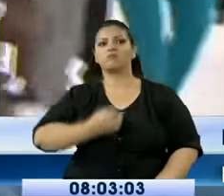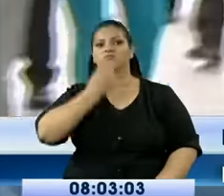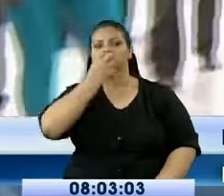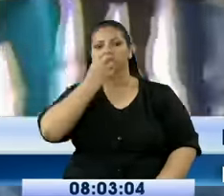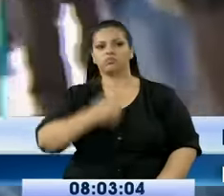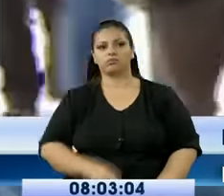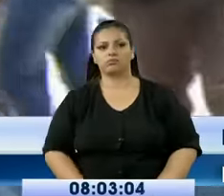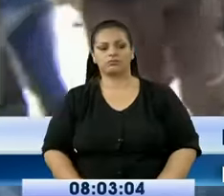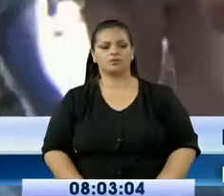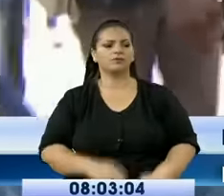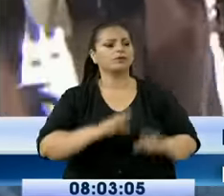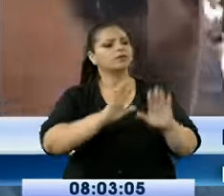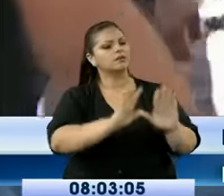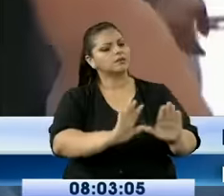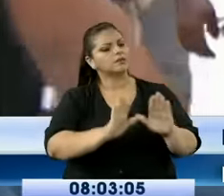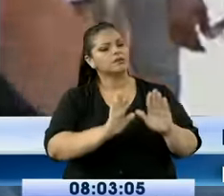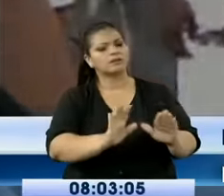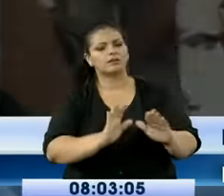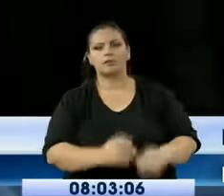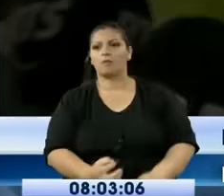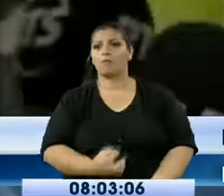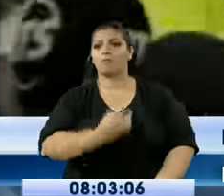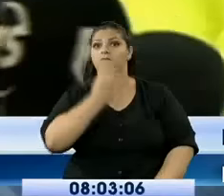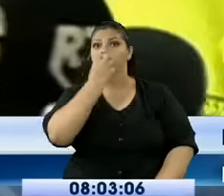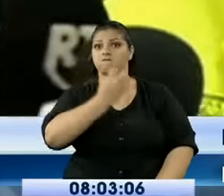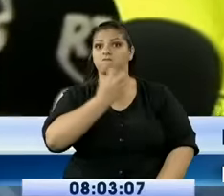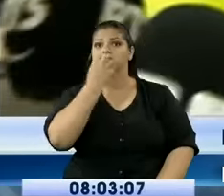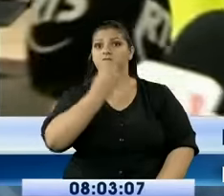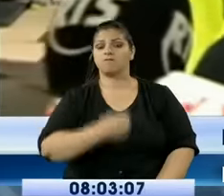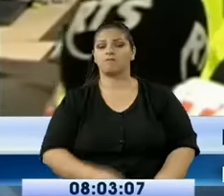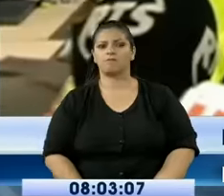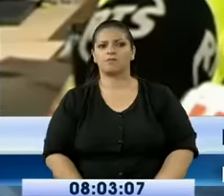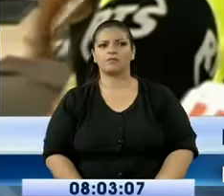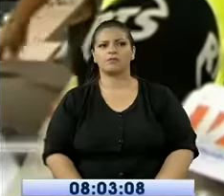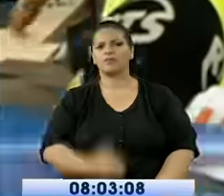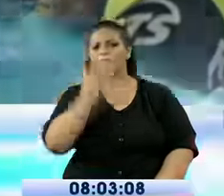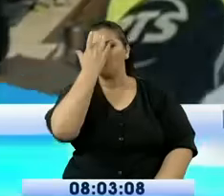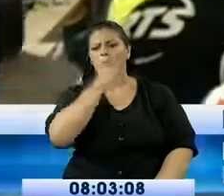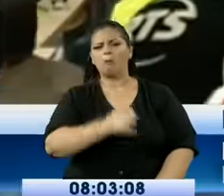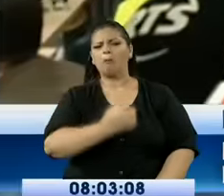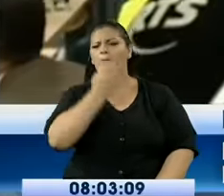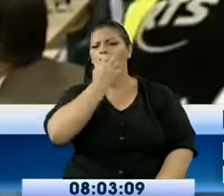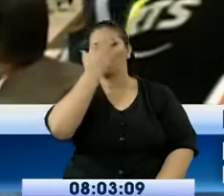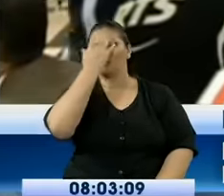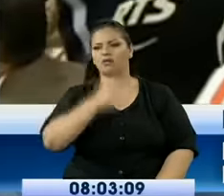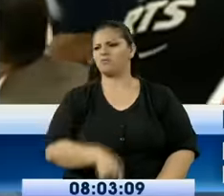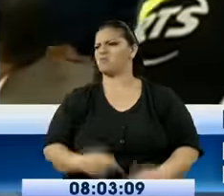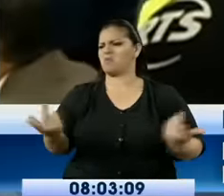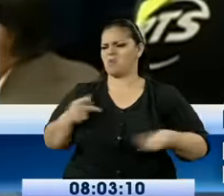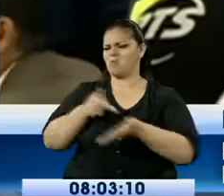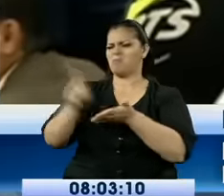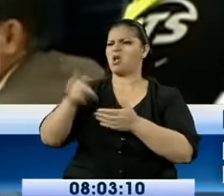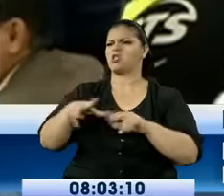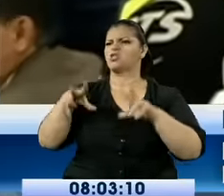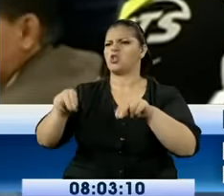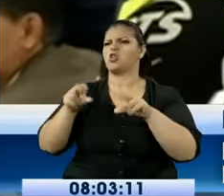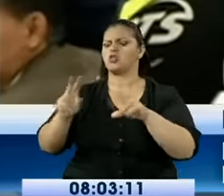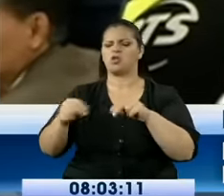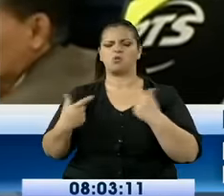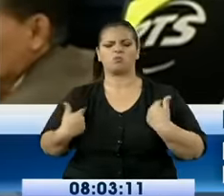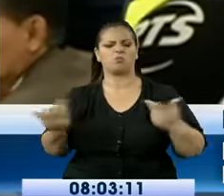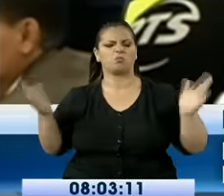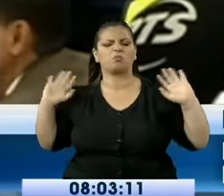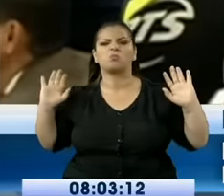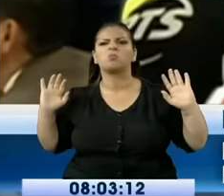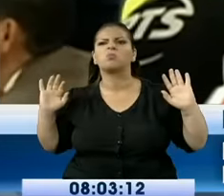de la señora, como ustedes ven, es bastante agresiva. ¿Qué decía ella? ¿Por qué estaba molesta? Porque no tenía por qué pagar, o sea, que ella había ido, que no sabíamos